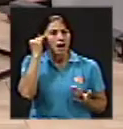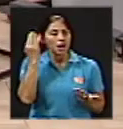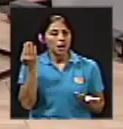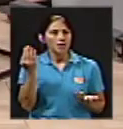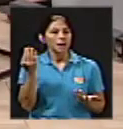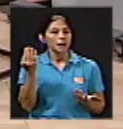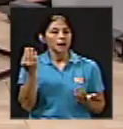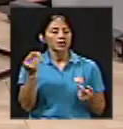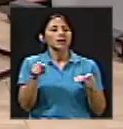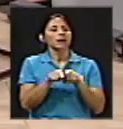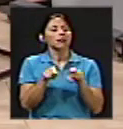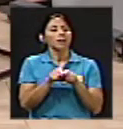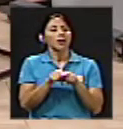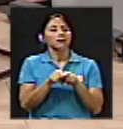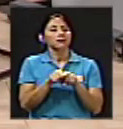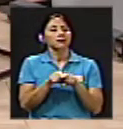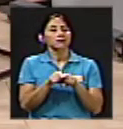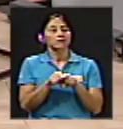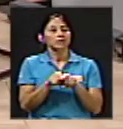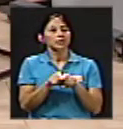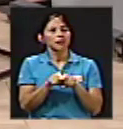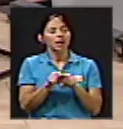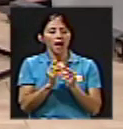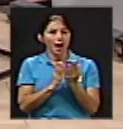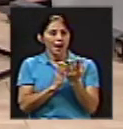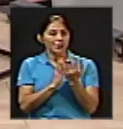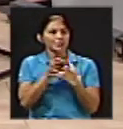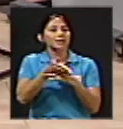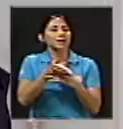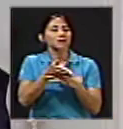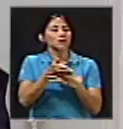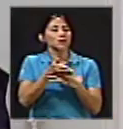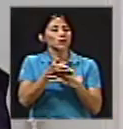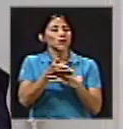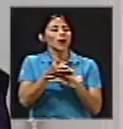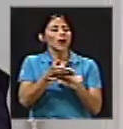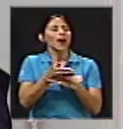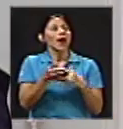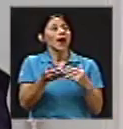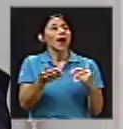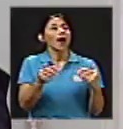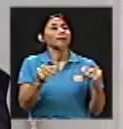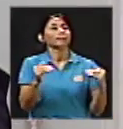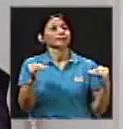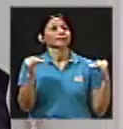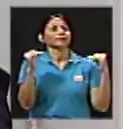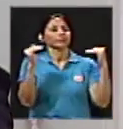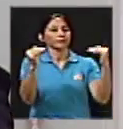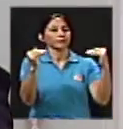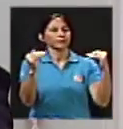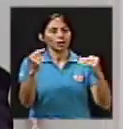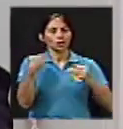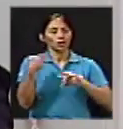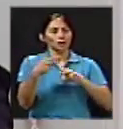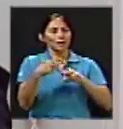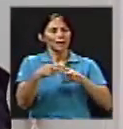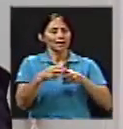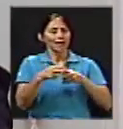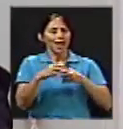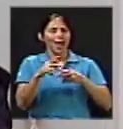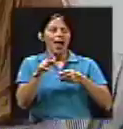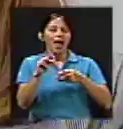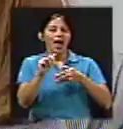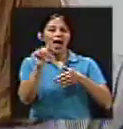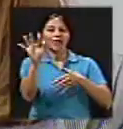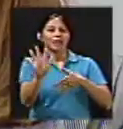además acceso a divisiones más altas en lo que yo llamaría casi Atlántico y Pacífico. Por